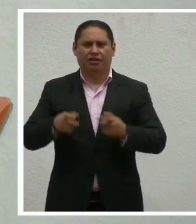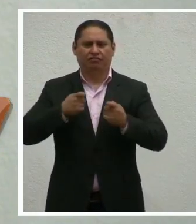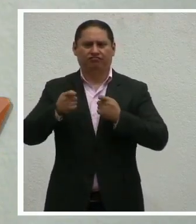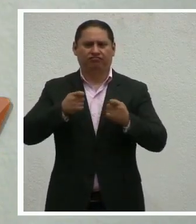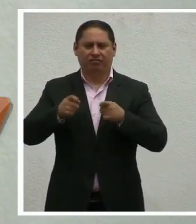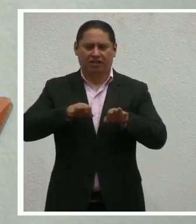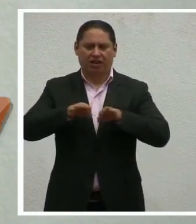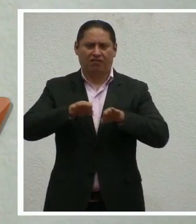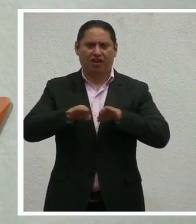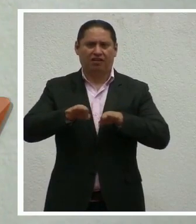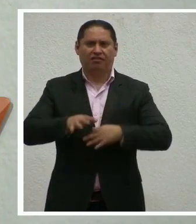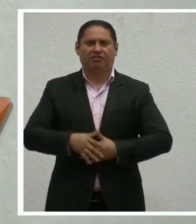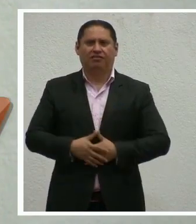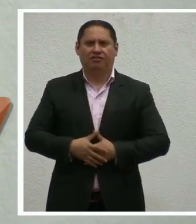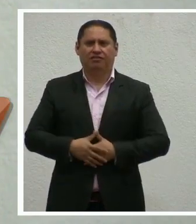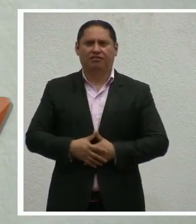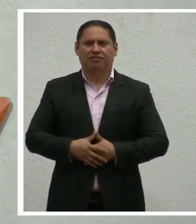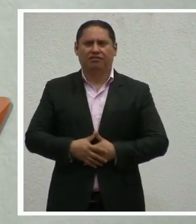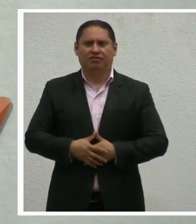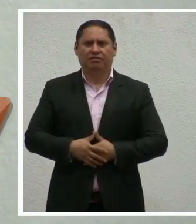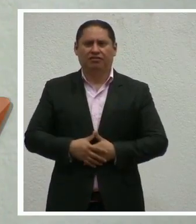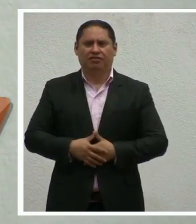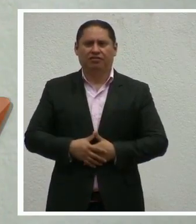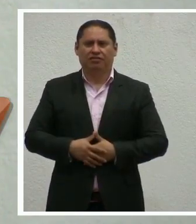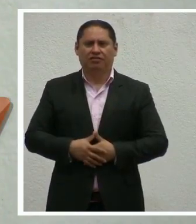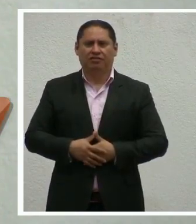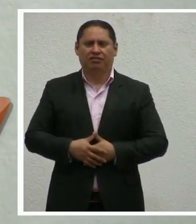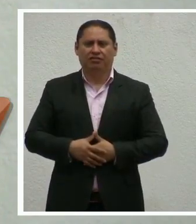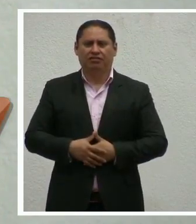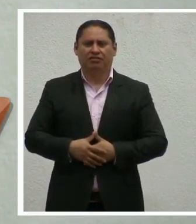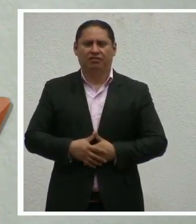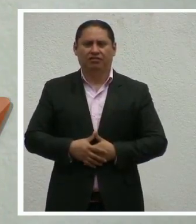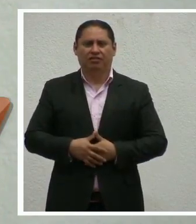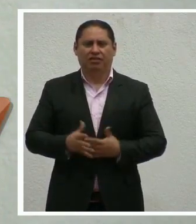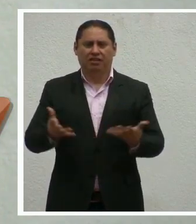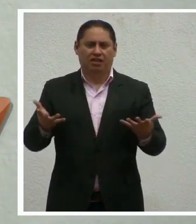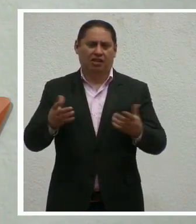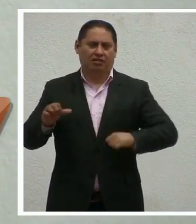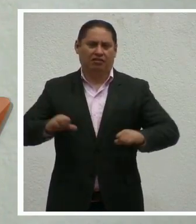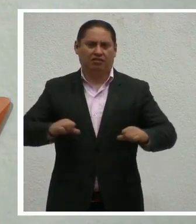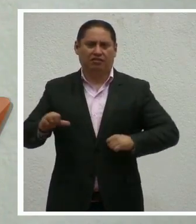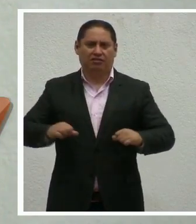pública y como en la actividad política,